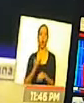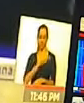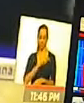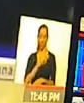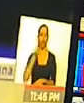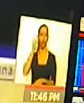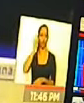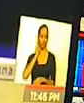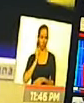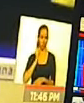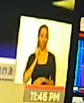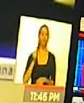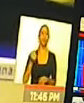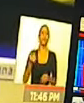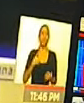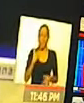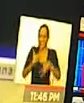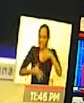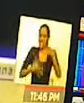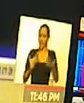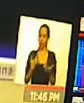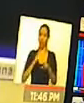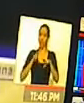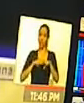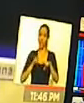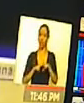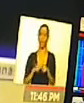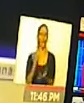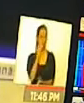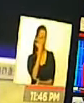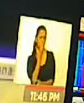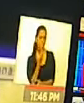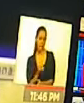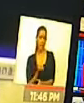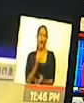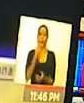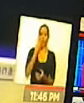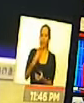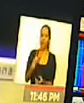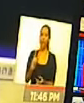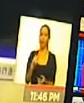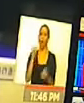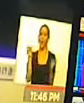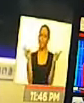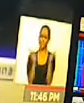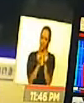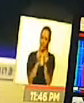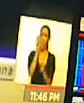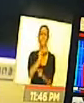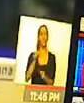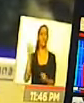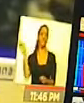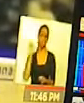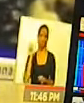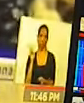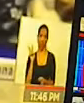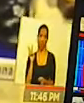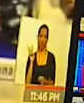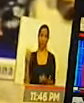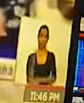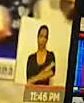Yo, siendo aún muy niña, me da mucha tristeza al ver a un pequeño grupo de venezolanos que se oponen de